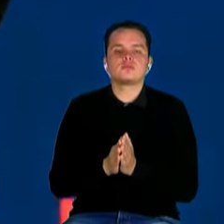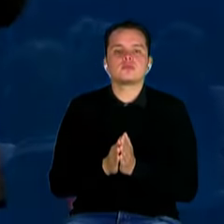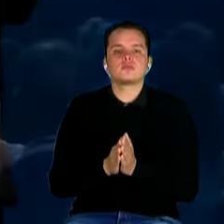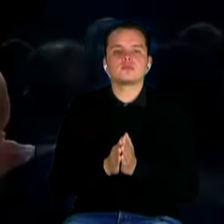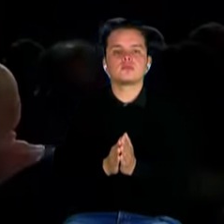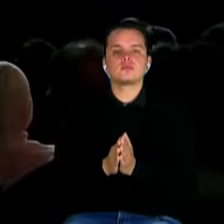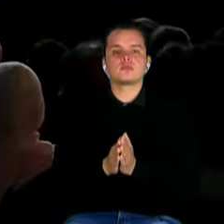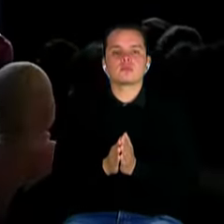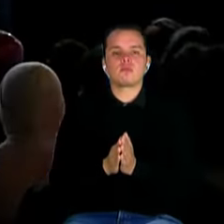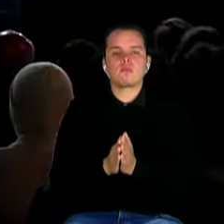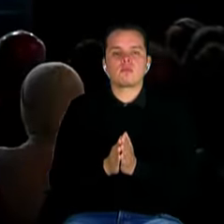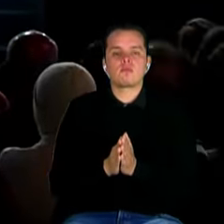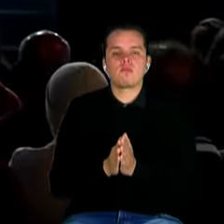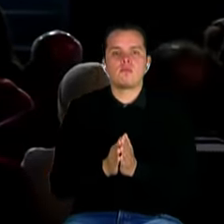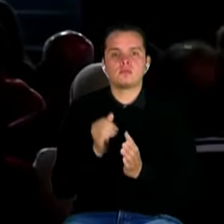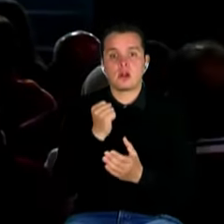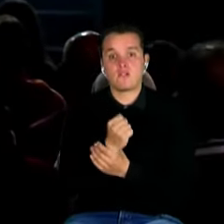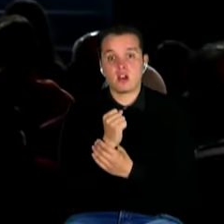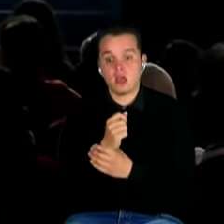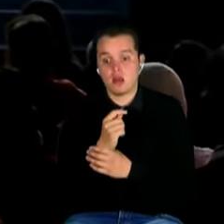en su vida misma,